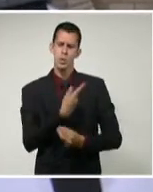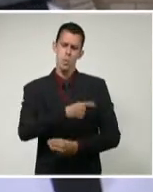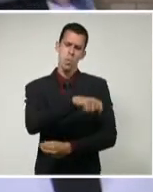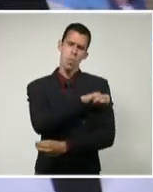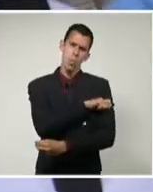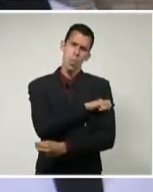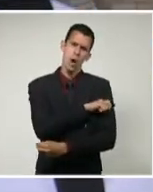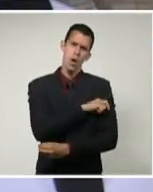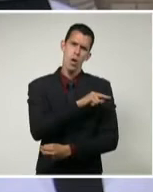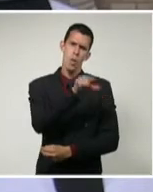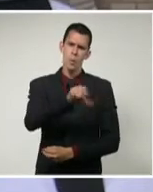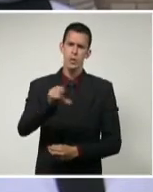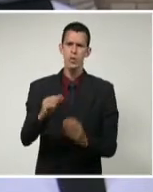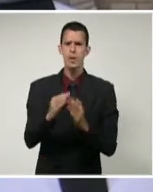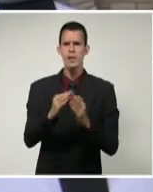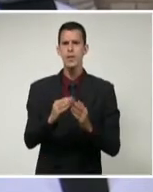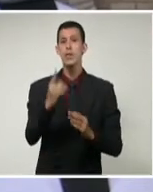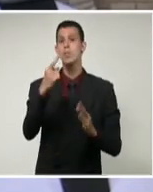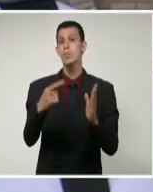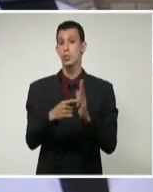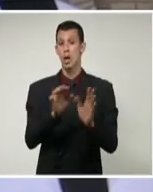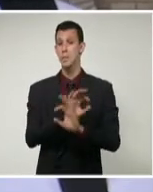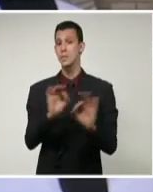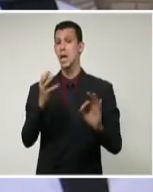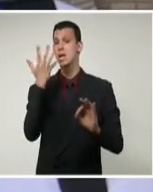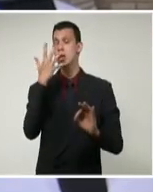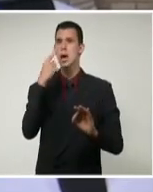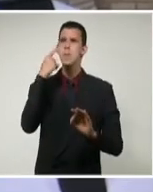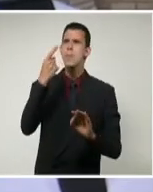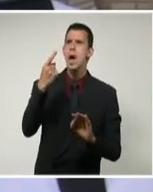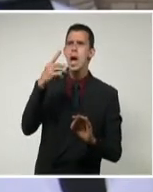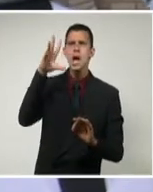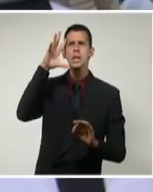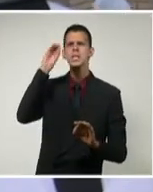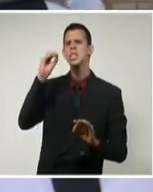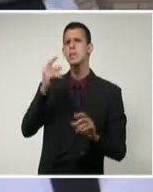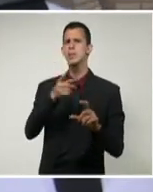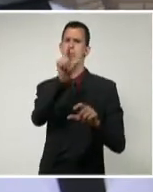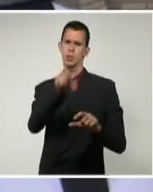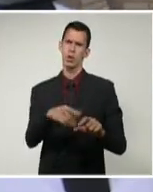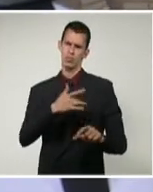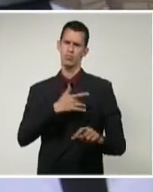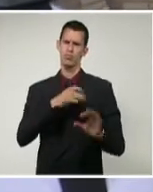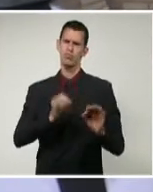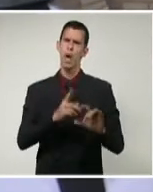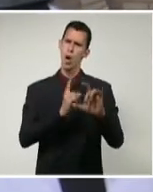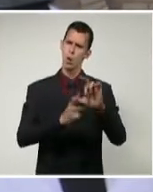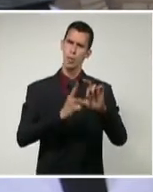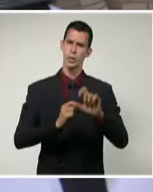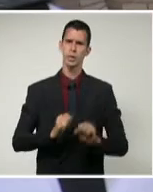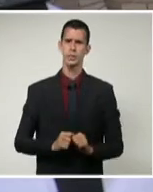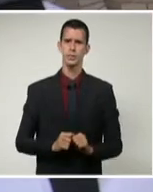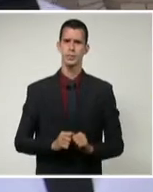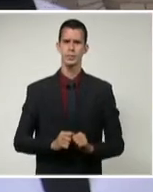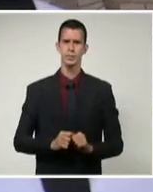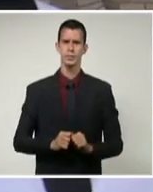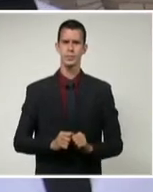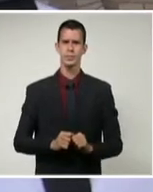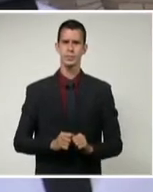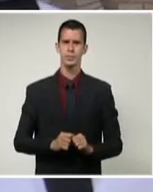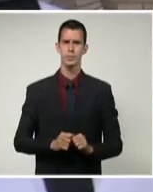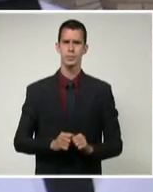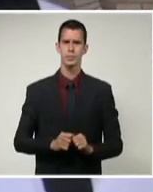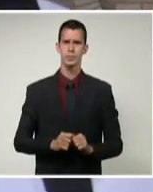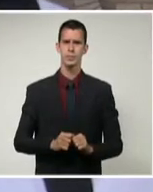comunistas, que tenemos que defender esta patria. Yo como delegado del municipio de Cacocún y vengo de una base productiva,